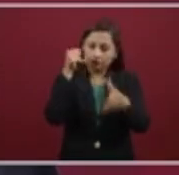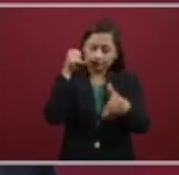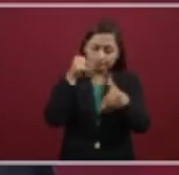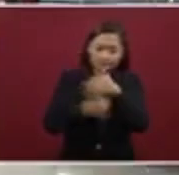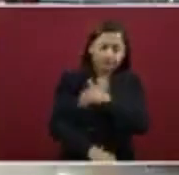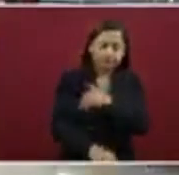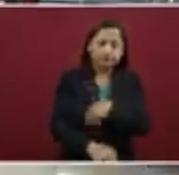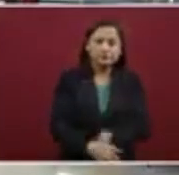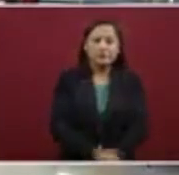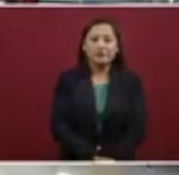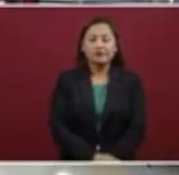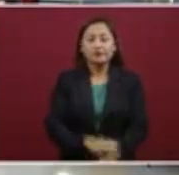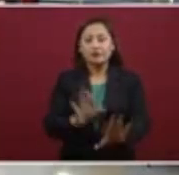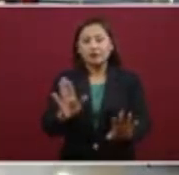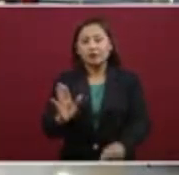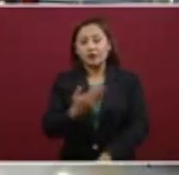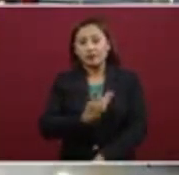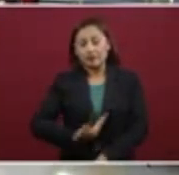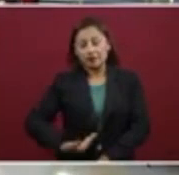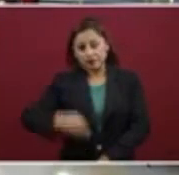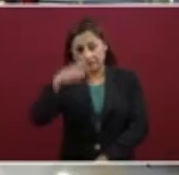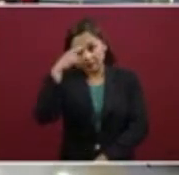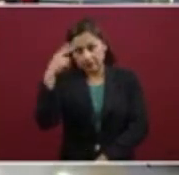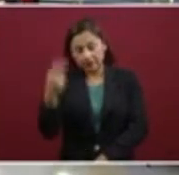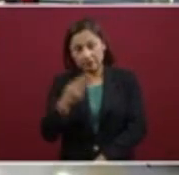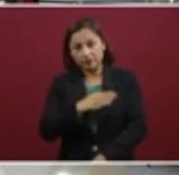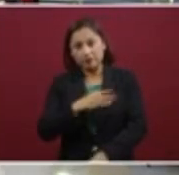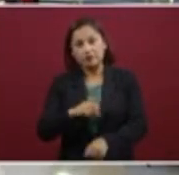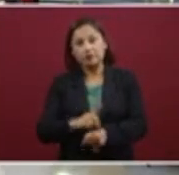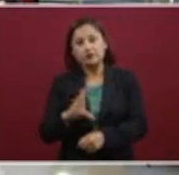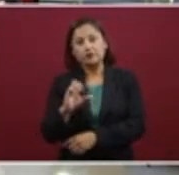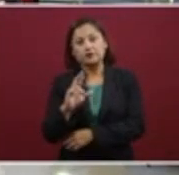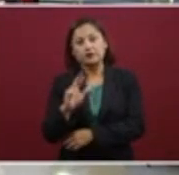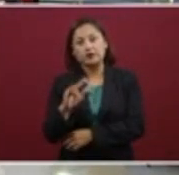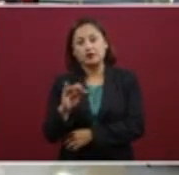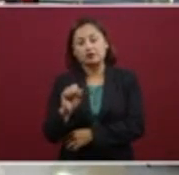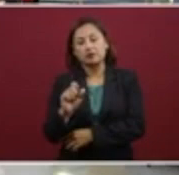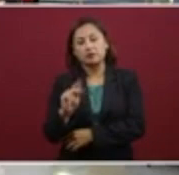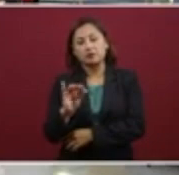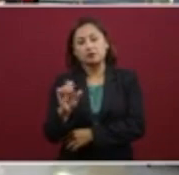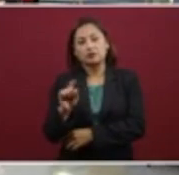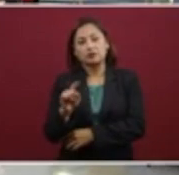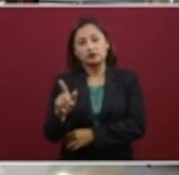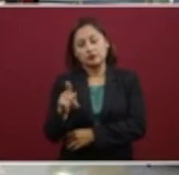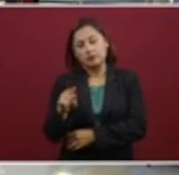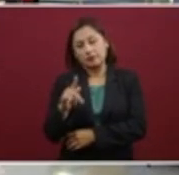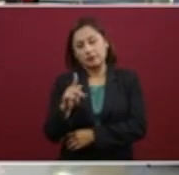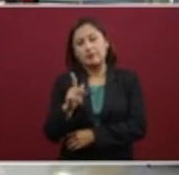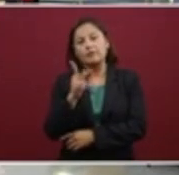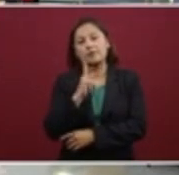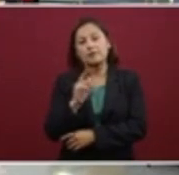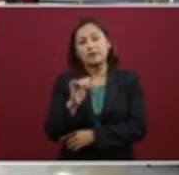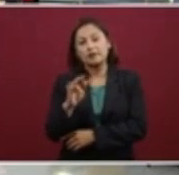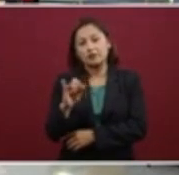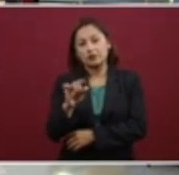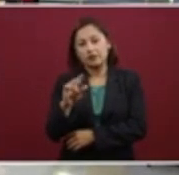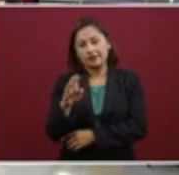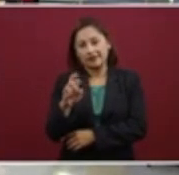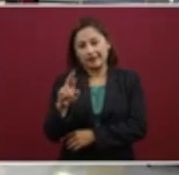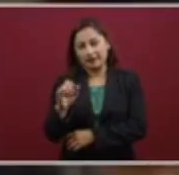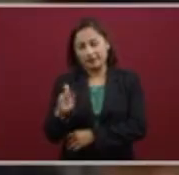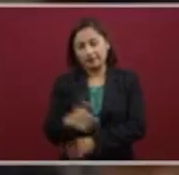Presidente de México, muy buenos días. Carlos Pozos, reportero de Petróleo y Energía. Presidente, ayer fue un día